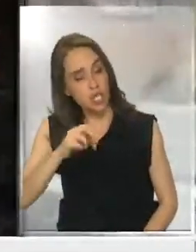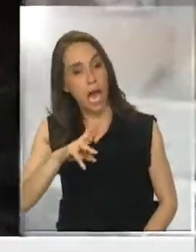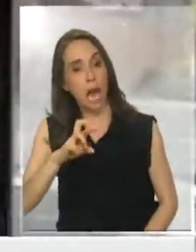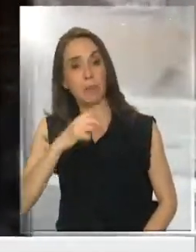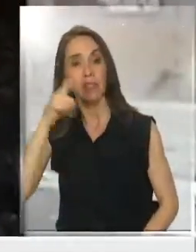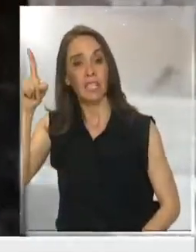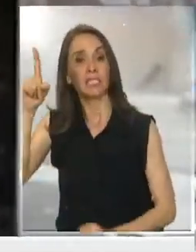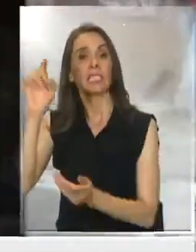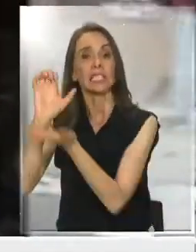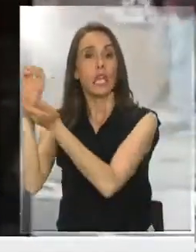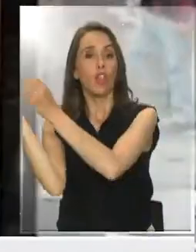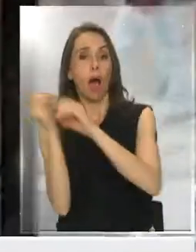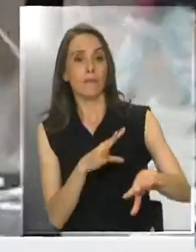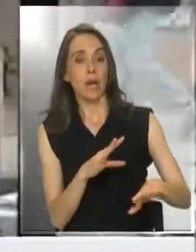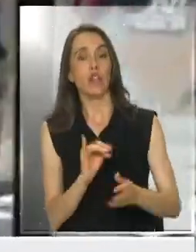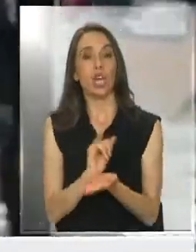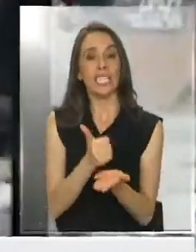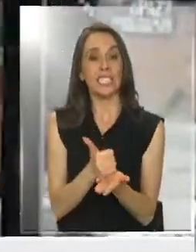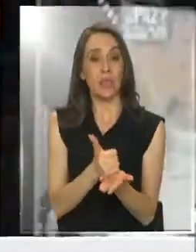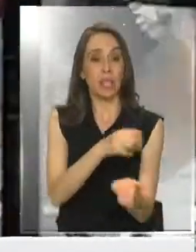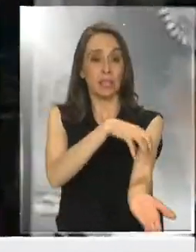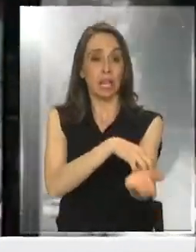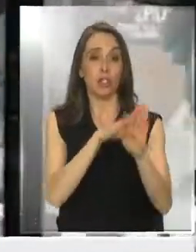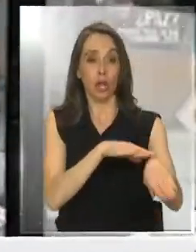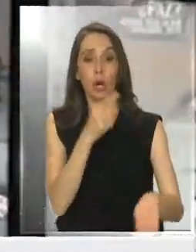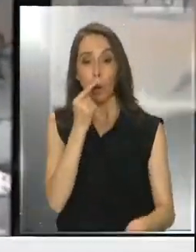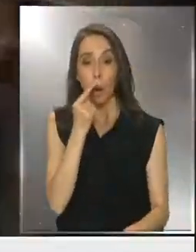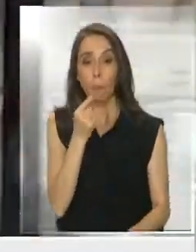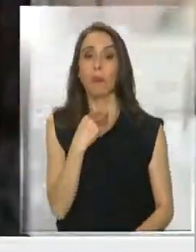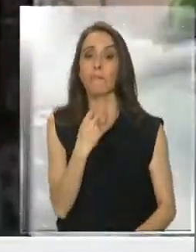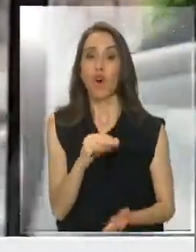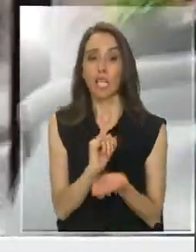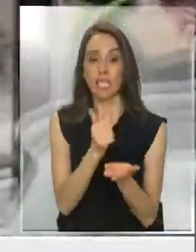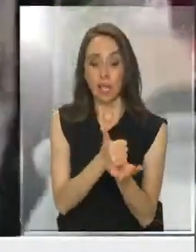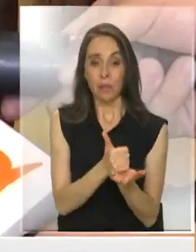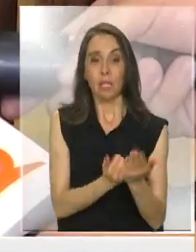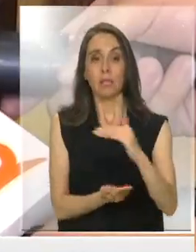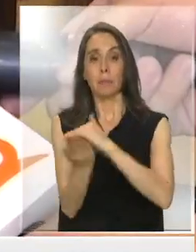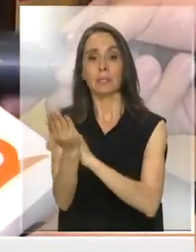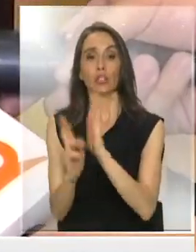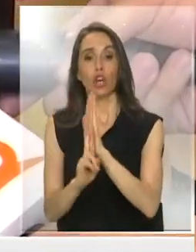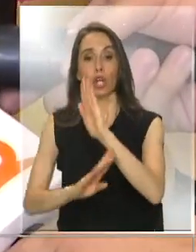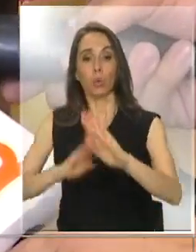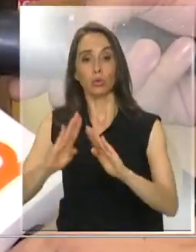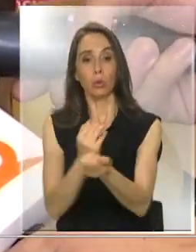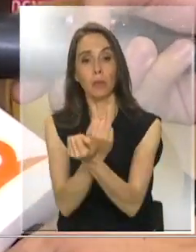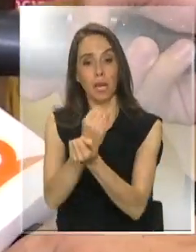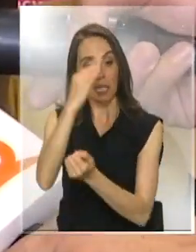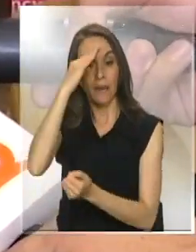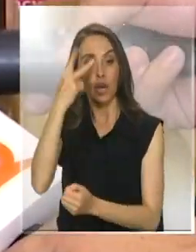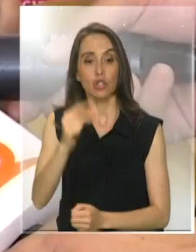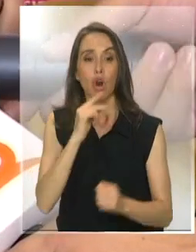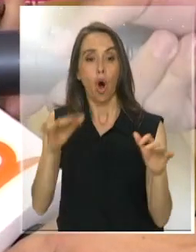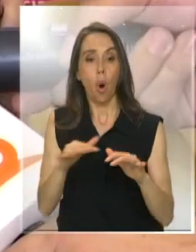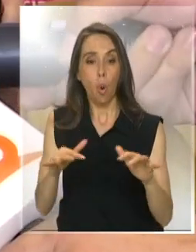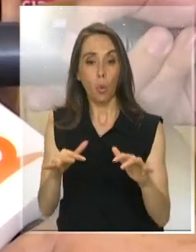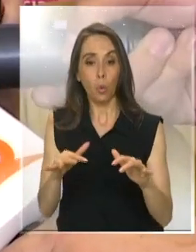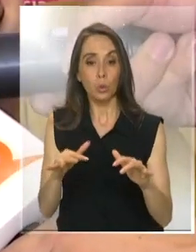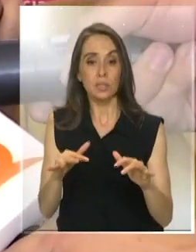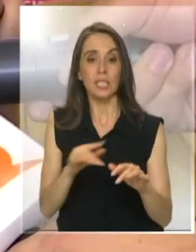en la Intendencia Regional. Lo único que puedo decir es que el alcalde Charp presentó un recurso de protección para que Carabineros no use